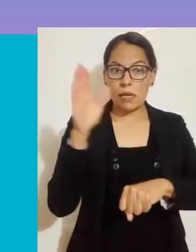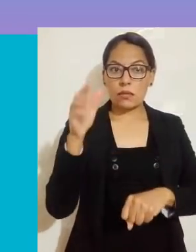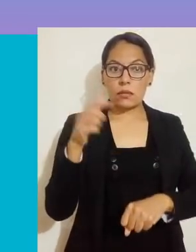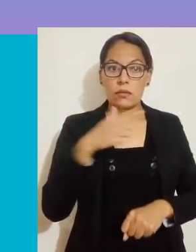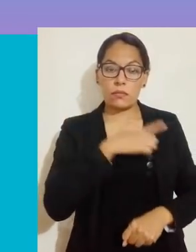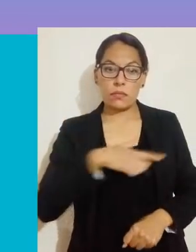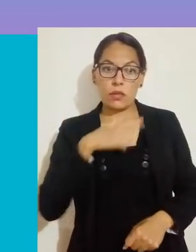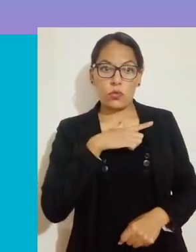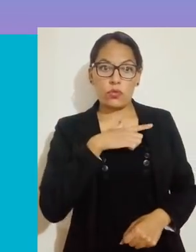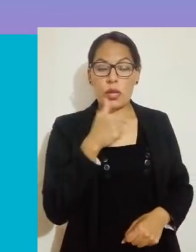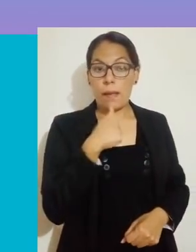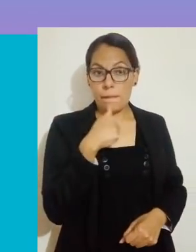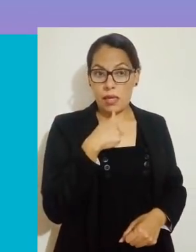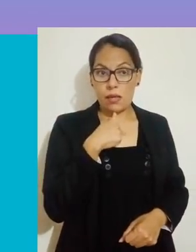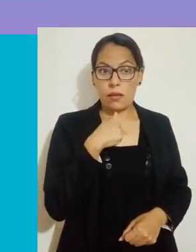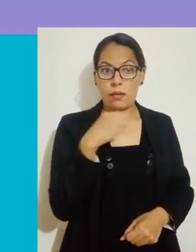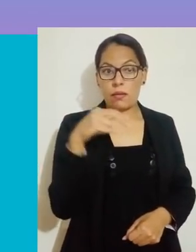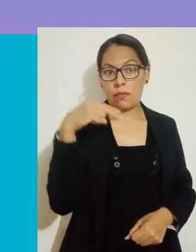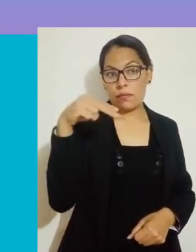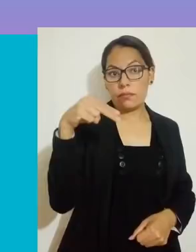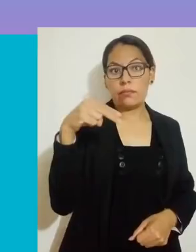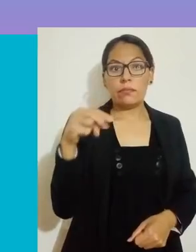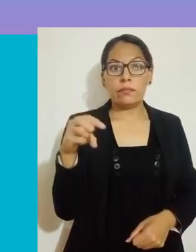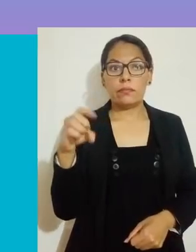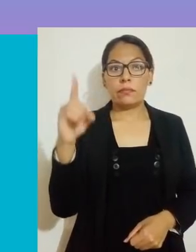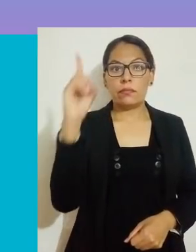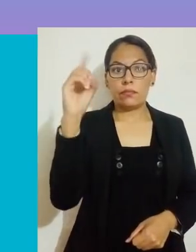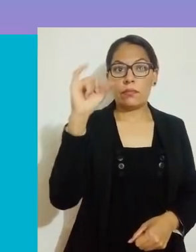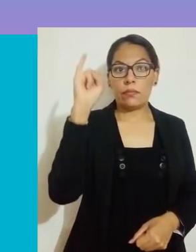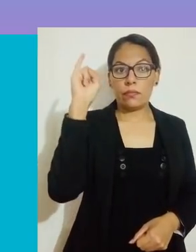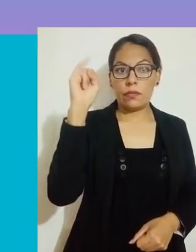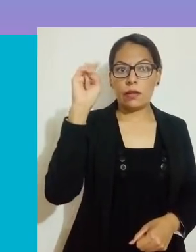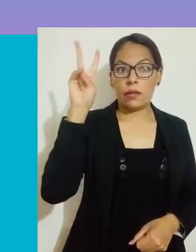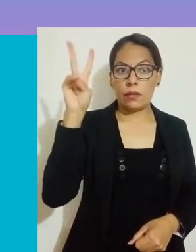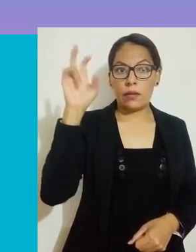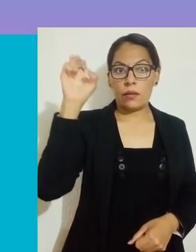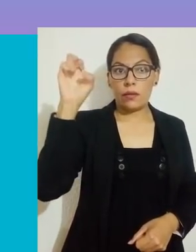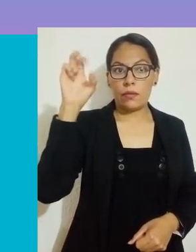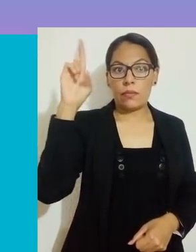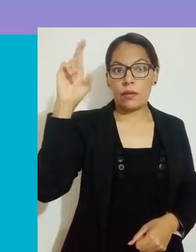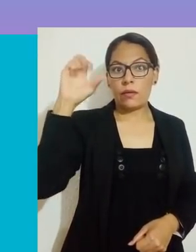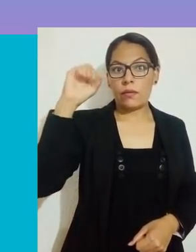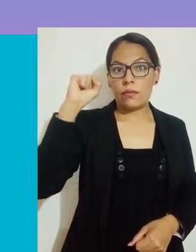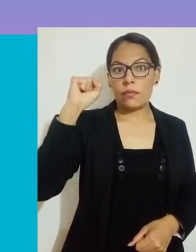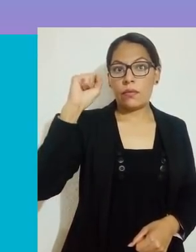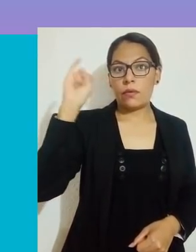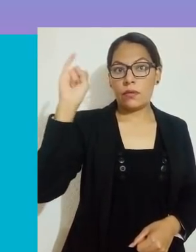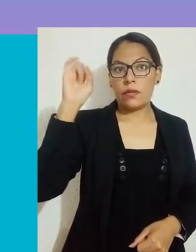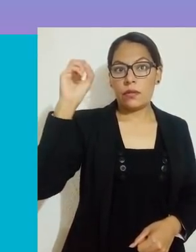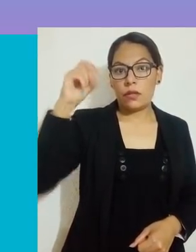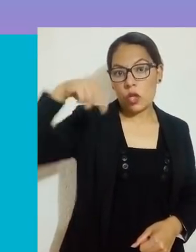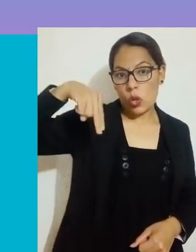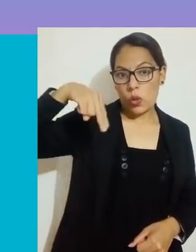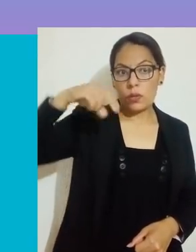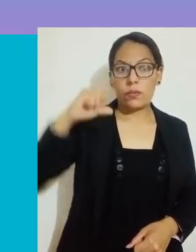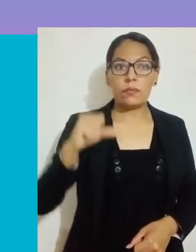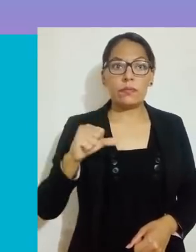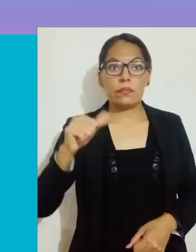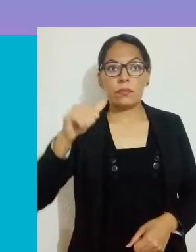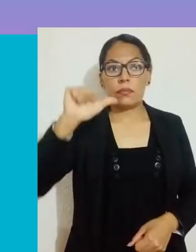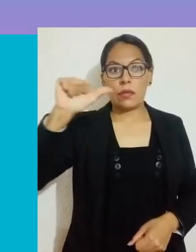Visor, lupa y ayuda visual. Como su nombre lo dice, es para hacer más grande los textos